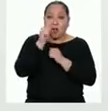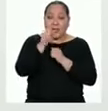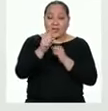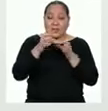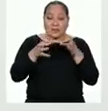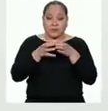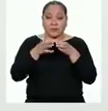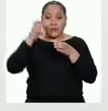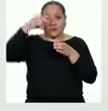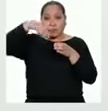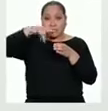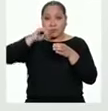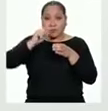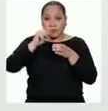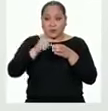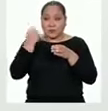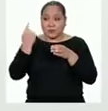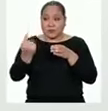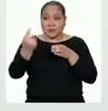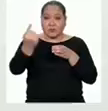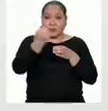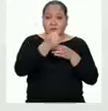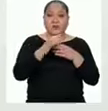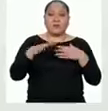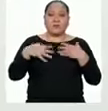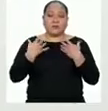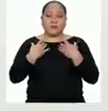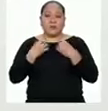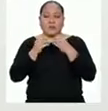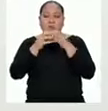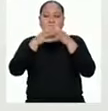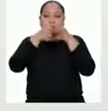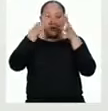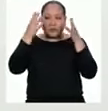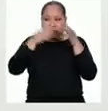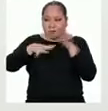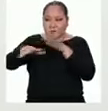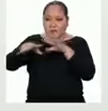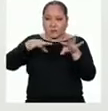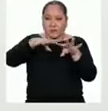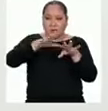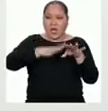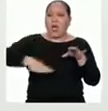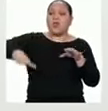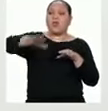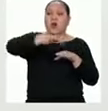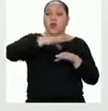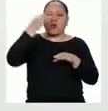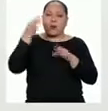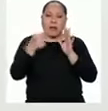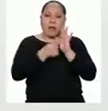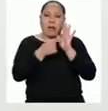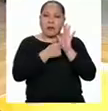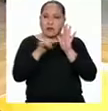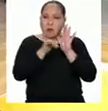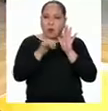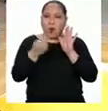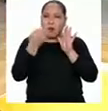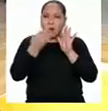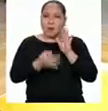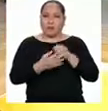cada uno ha tomado, ¿podemos generalizar nuestras conclusiones a todas y todos los chicos de primero de secundaria del